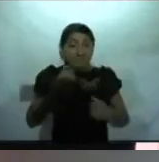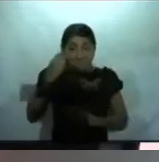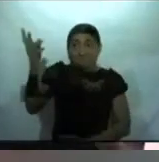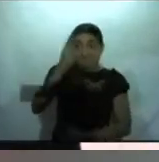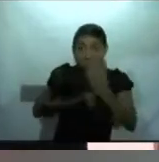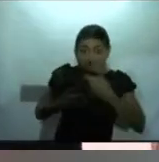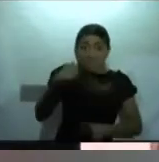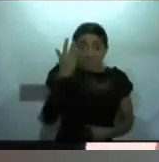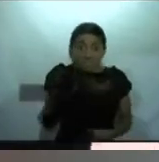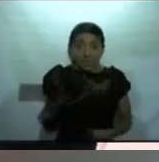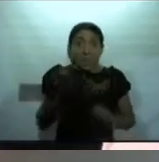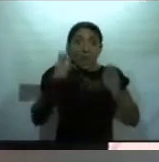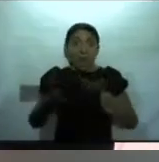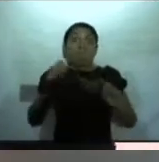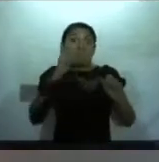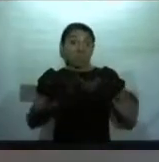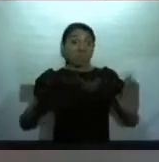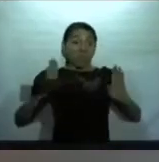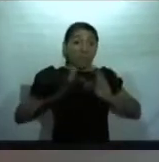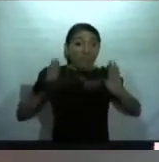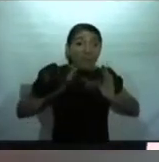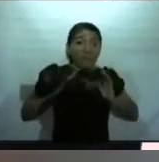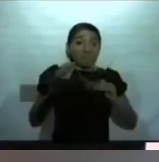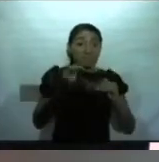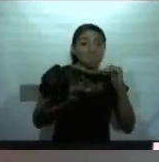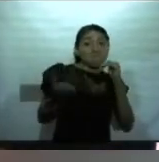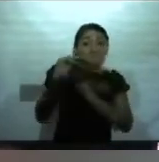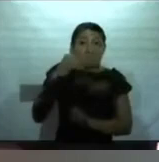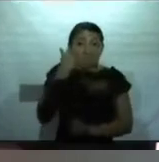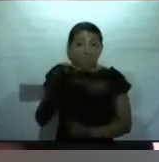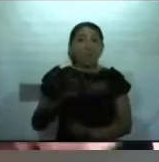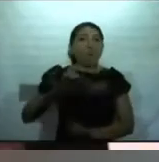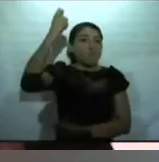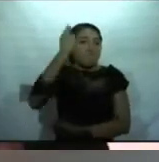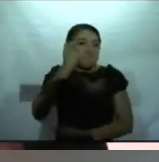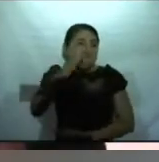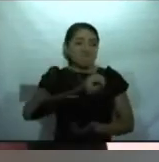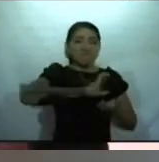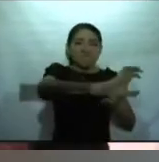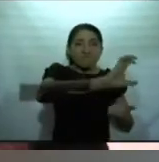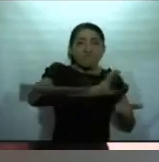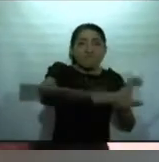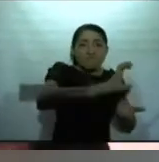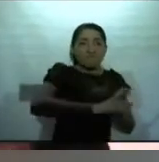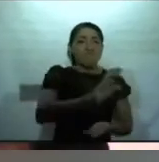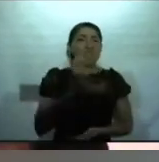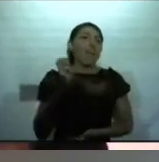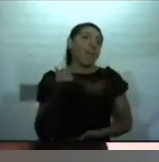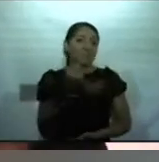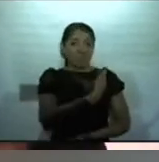¿O el Estado Mayor presidencial? ¿O las pensiones expresidentes?